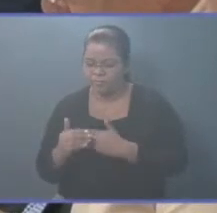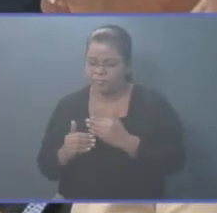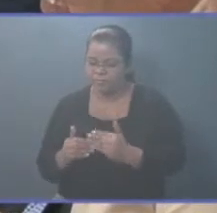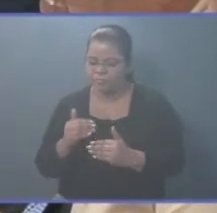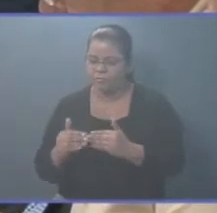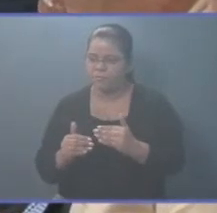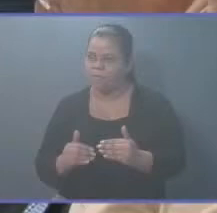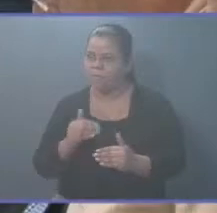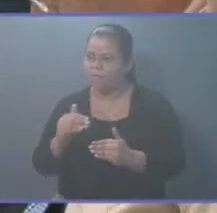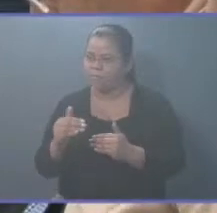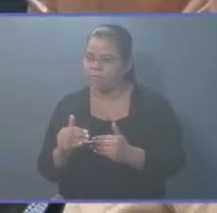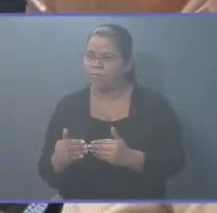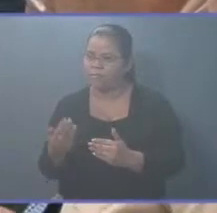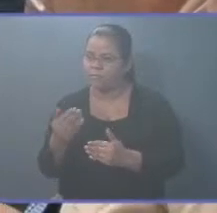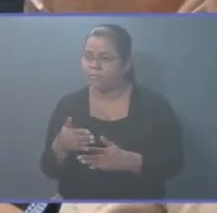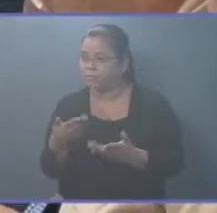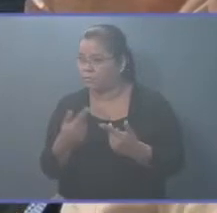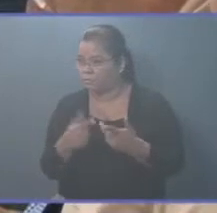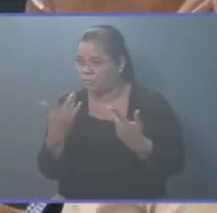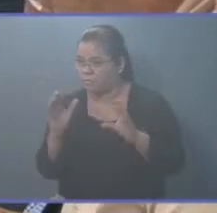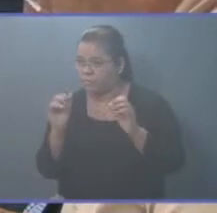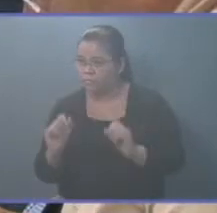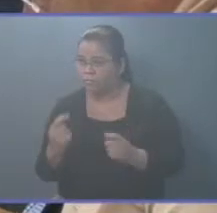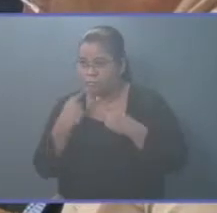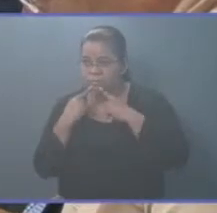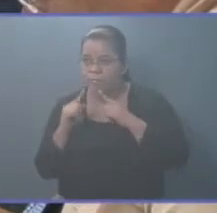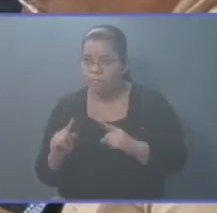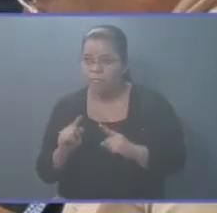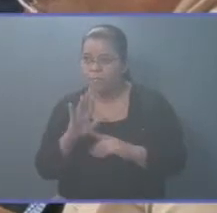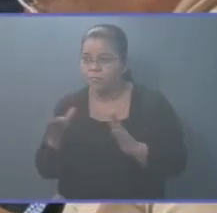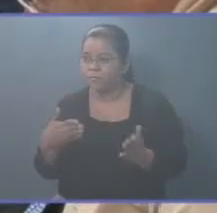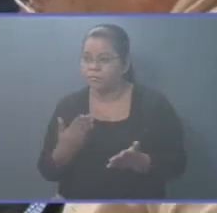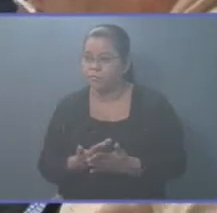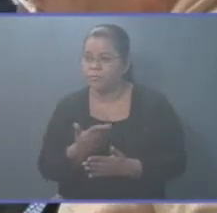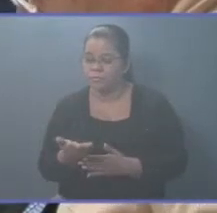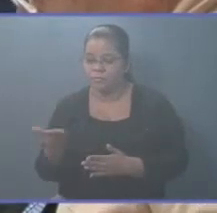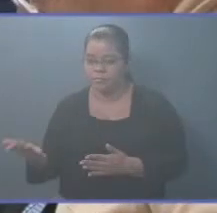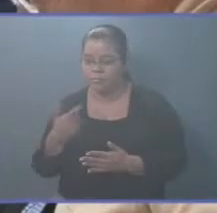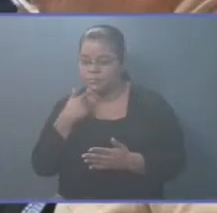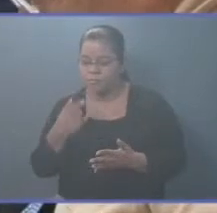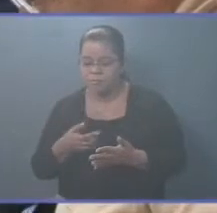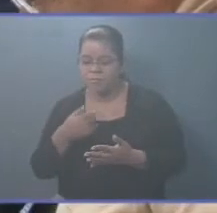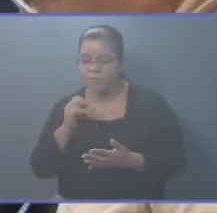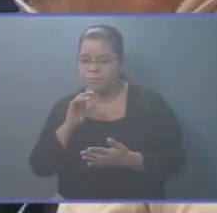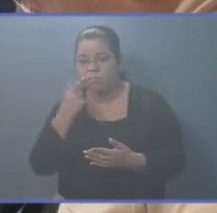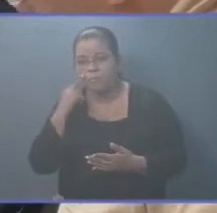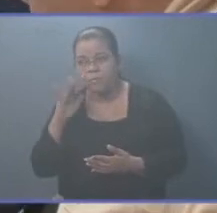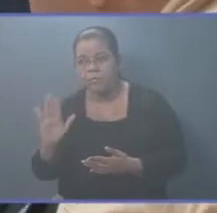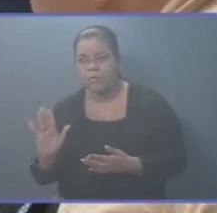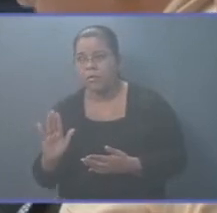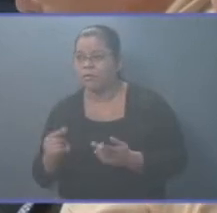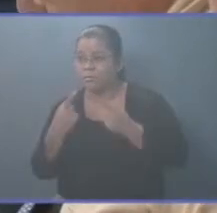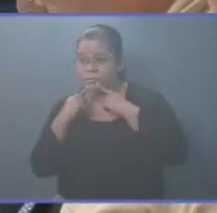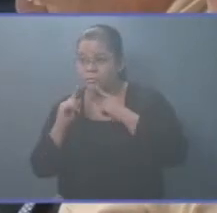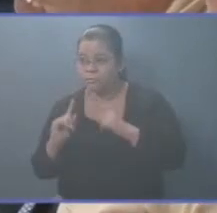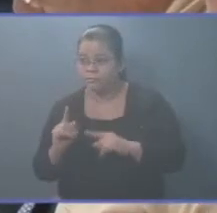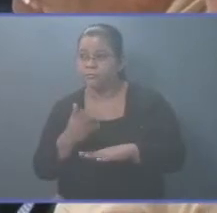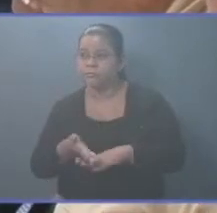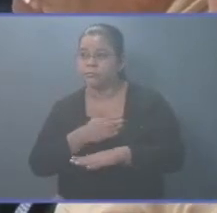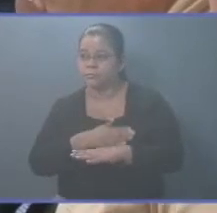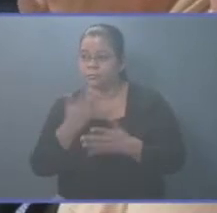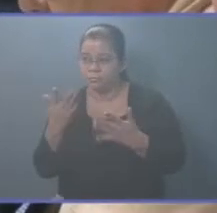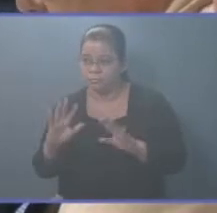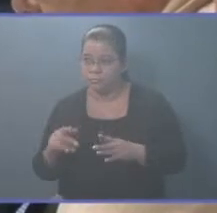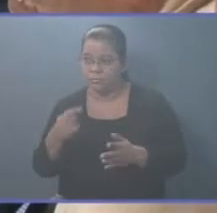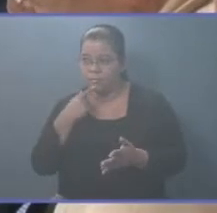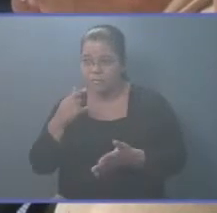disponible en la etapa procesal donde debe declarar sobre los hechos que denunció y, por ejemplo, él declara que recibió la